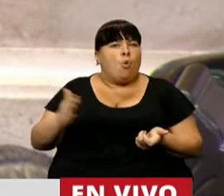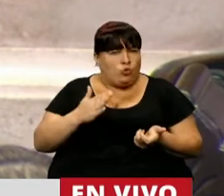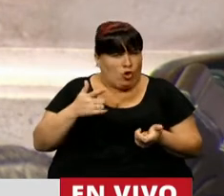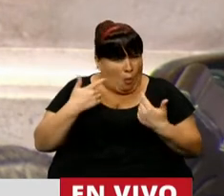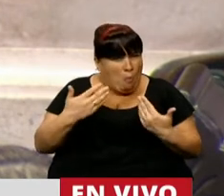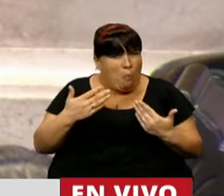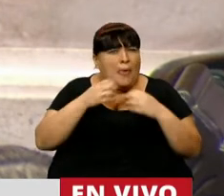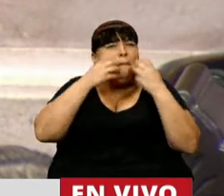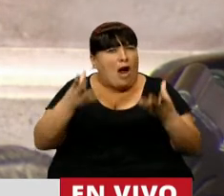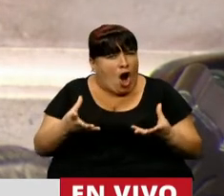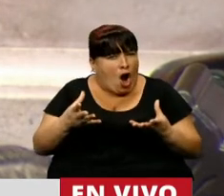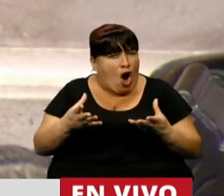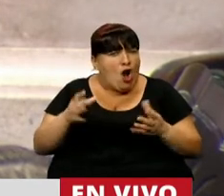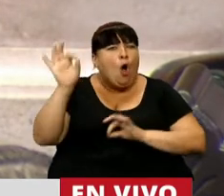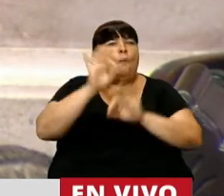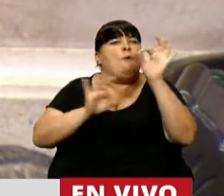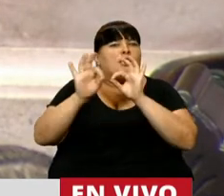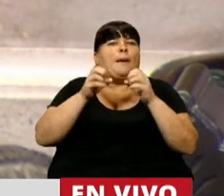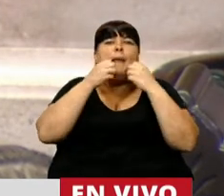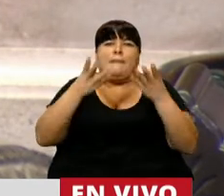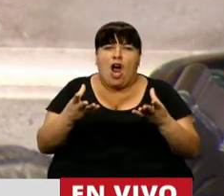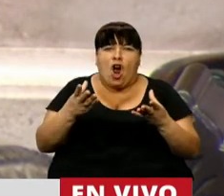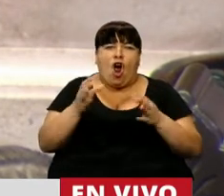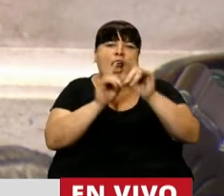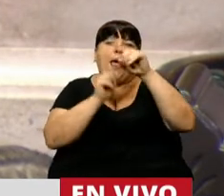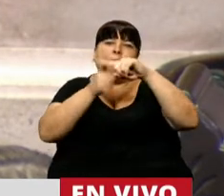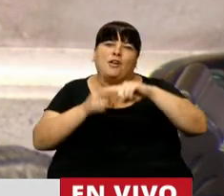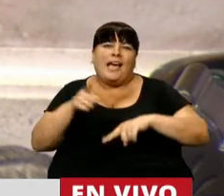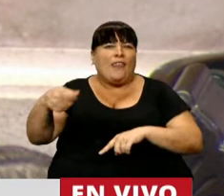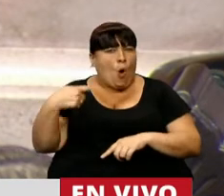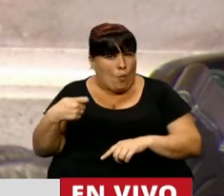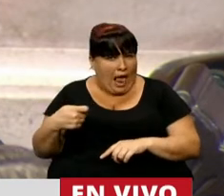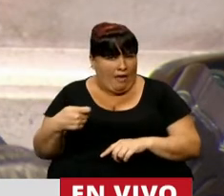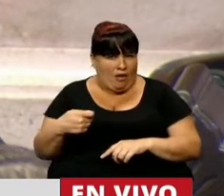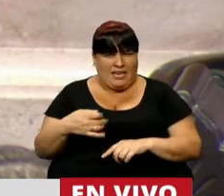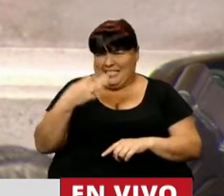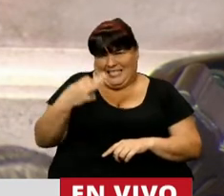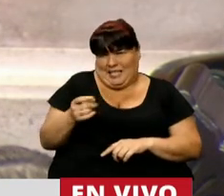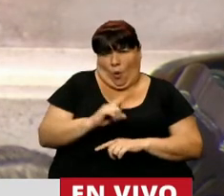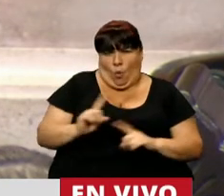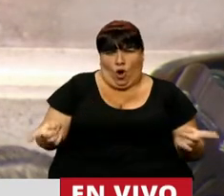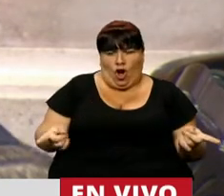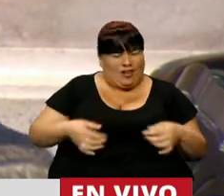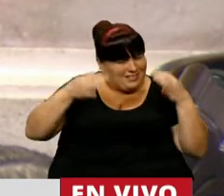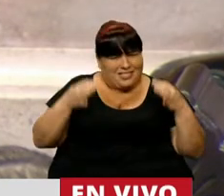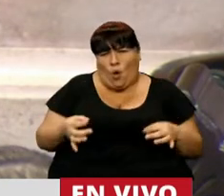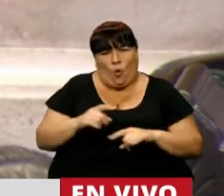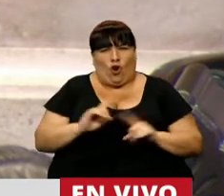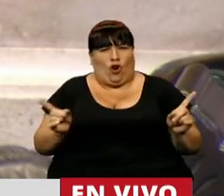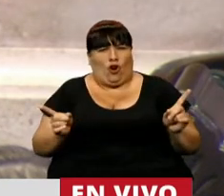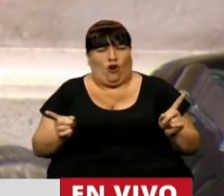a permitir generar un índice que le mejore la fórmula a los jubilados. Seguramente que no, seguramente